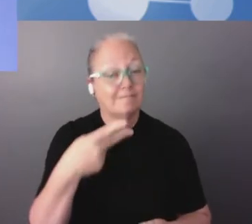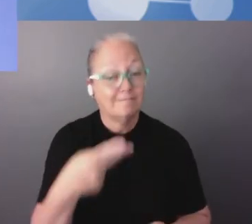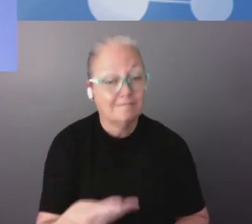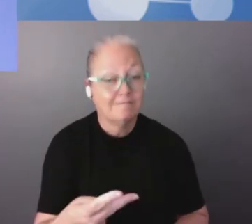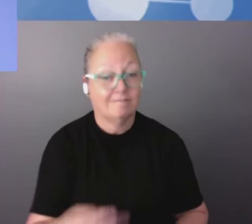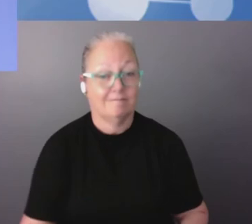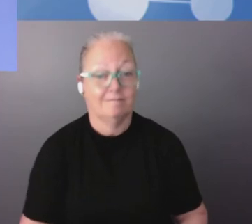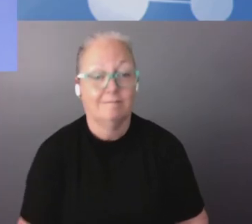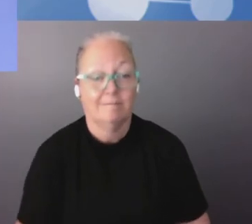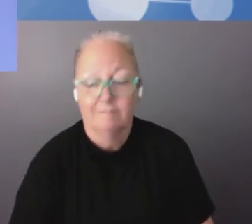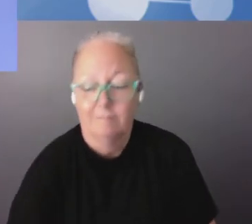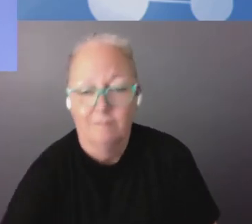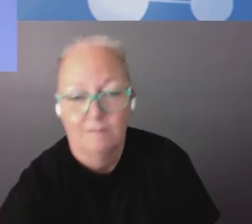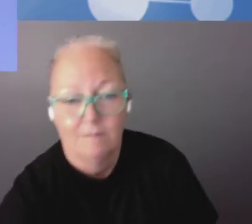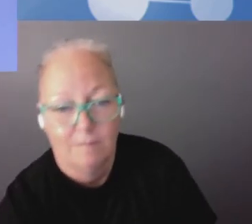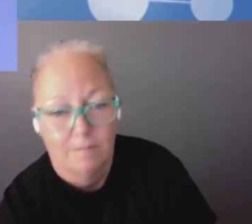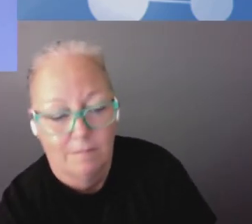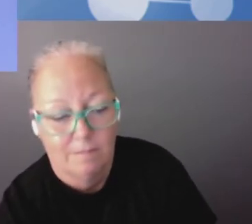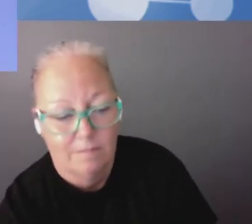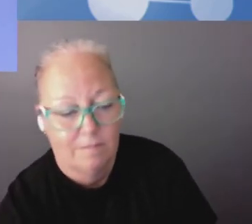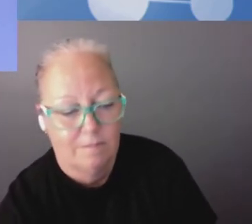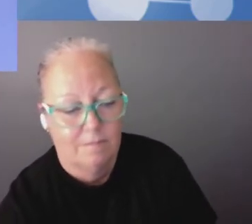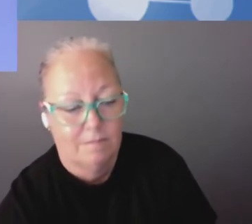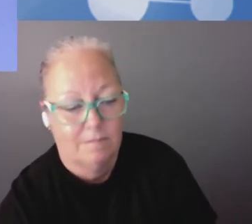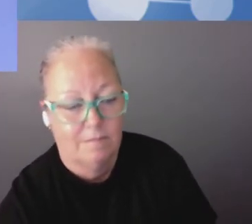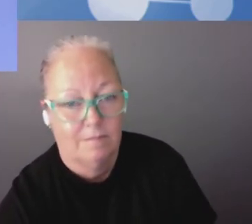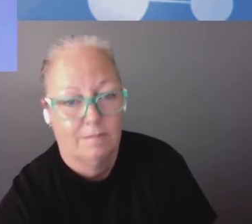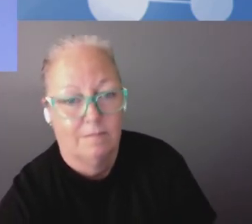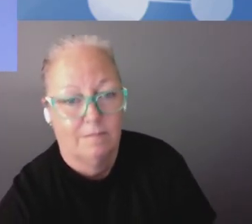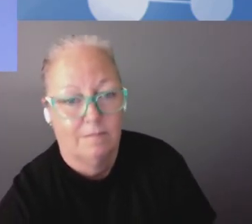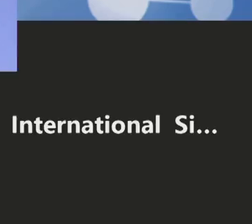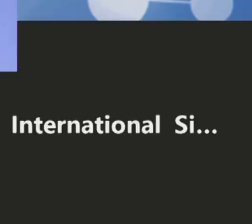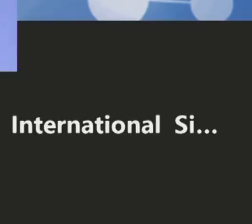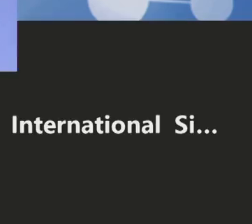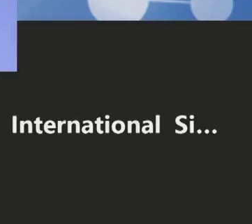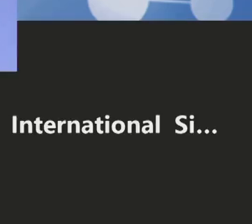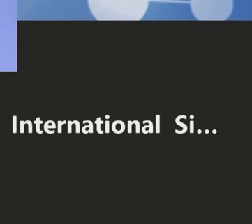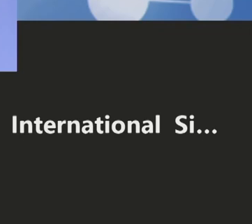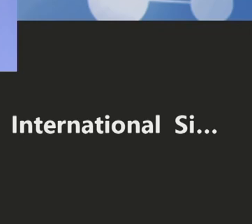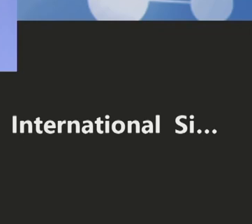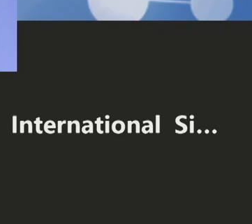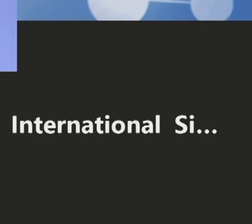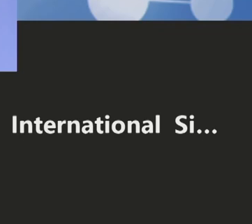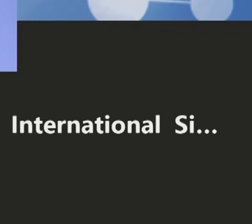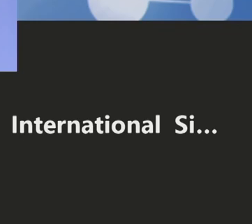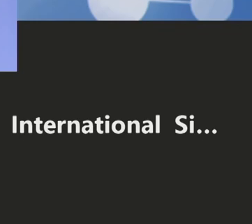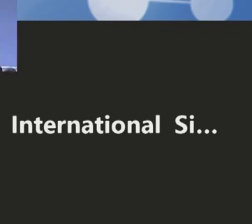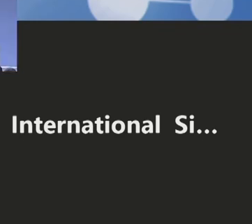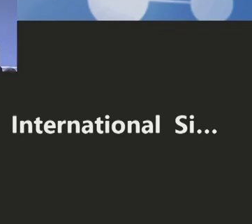un entorno digital que no excluya a nadie. Ahora el señor Ralph